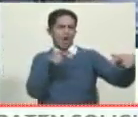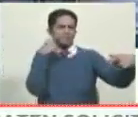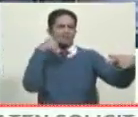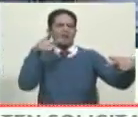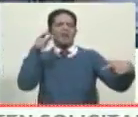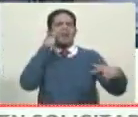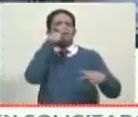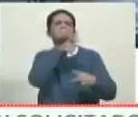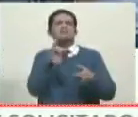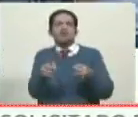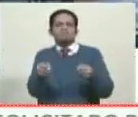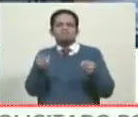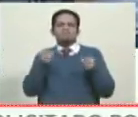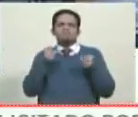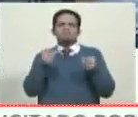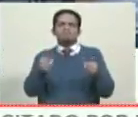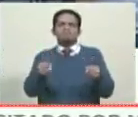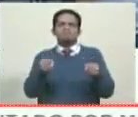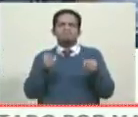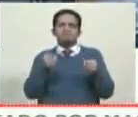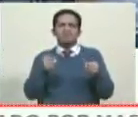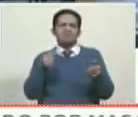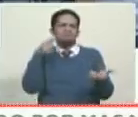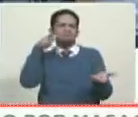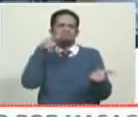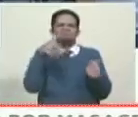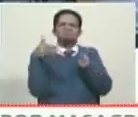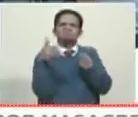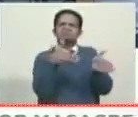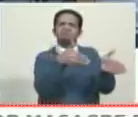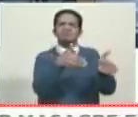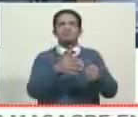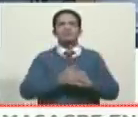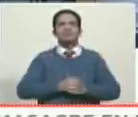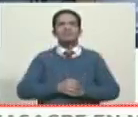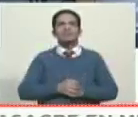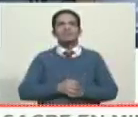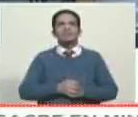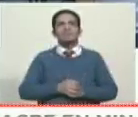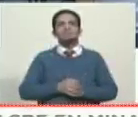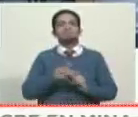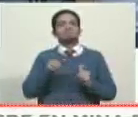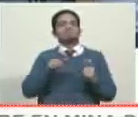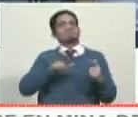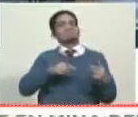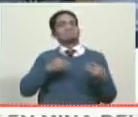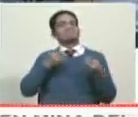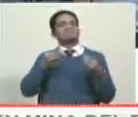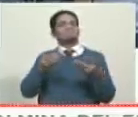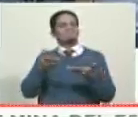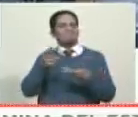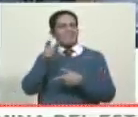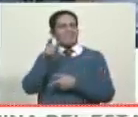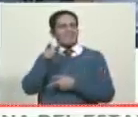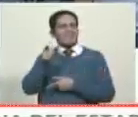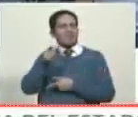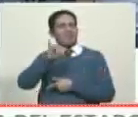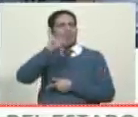avión debe ganar sido a los dirigentes eso sí el autoproclamado cuando se bajaron los pantalones